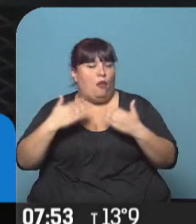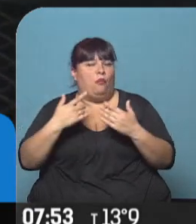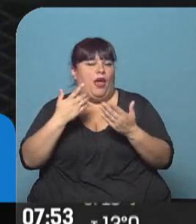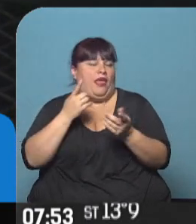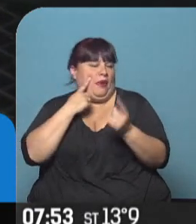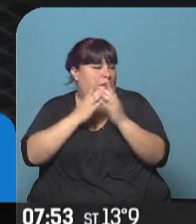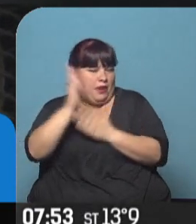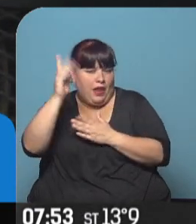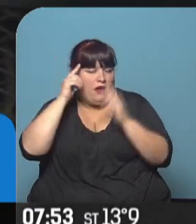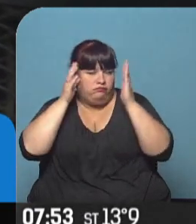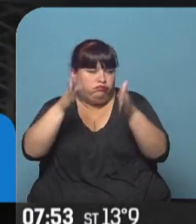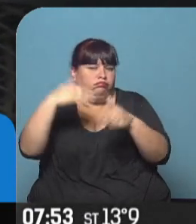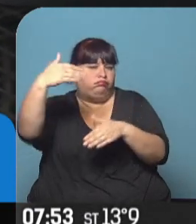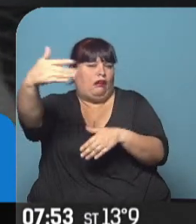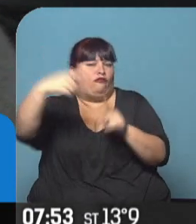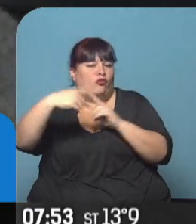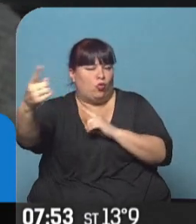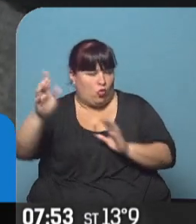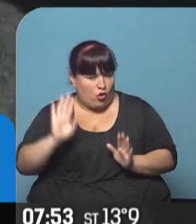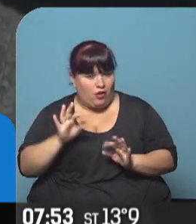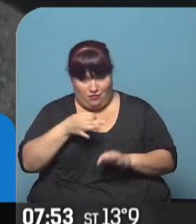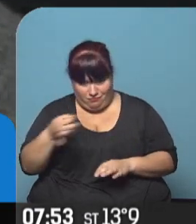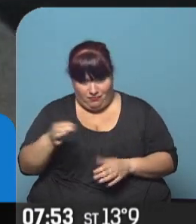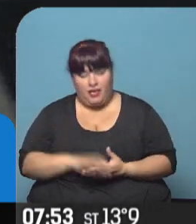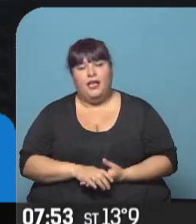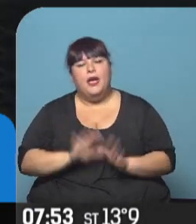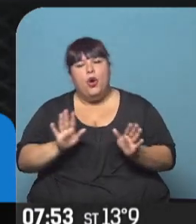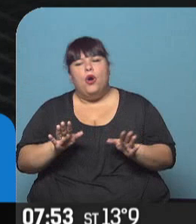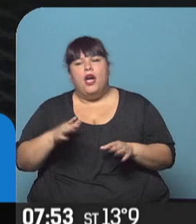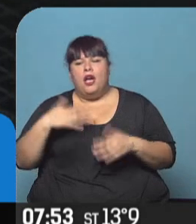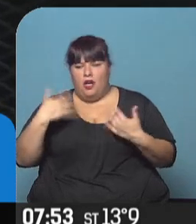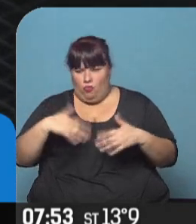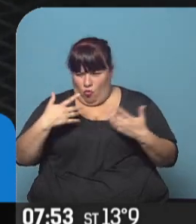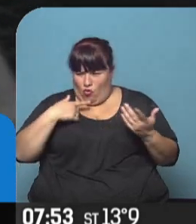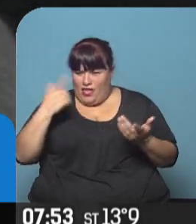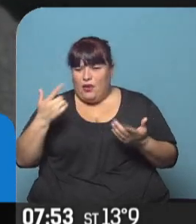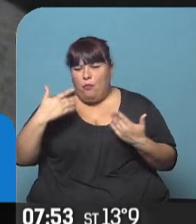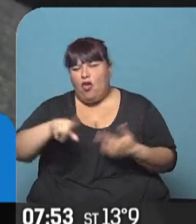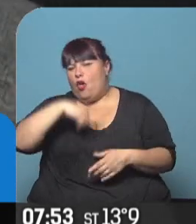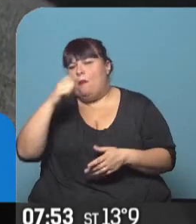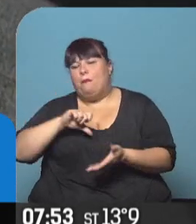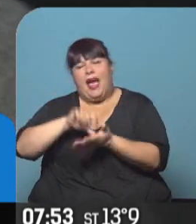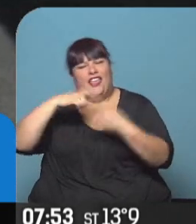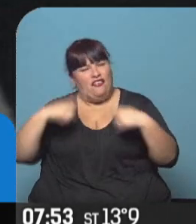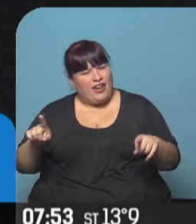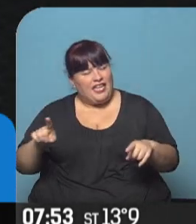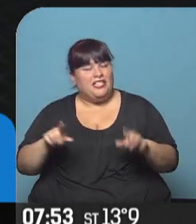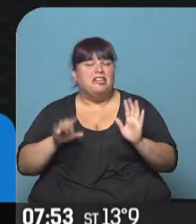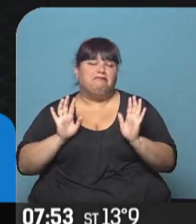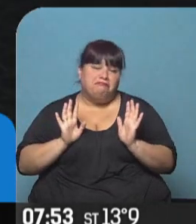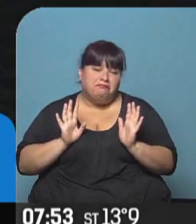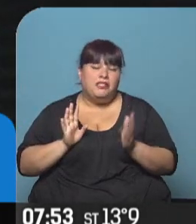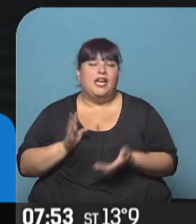plantear objetivos de mucho más largo plazo no es cierto doctora es muy pomposo decir que puede haber otro país bueno